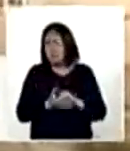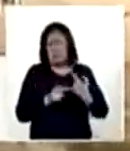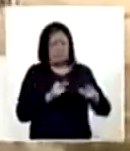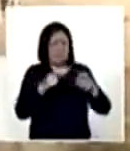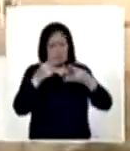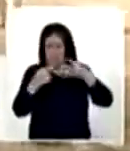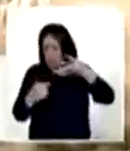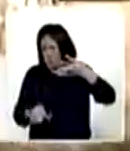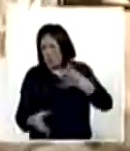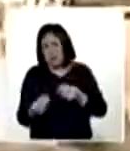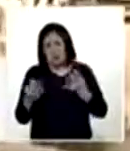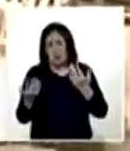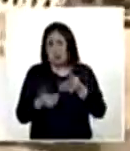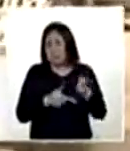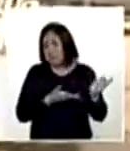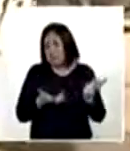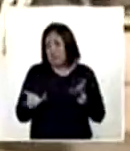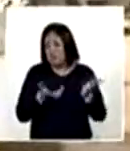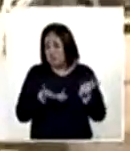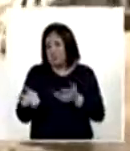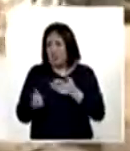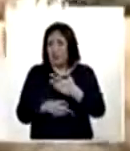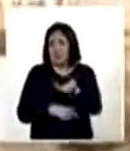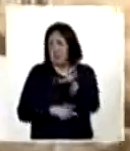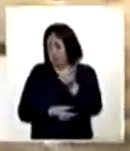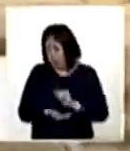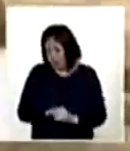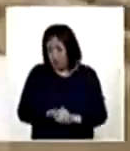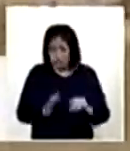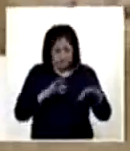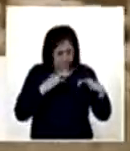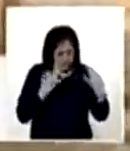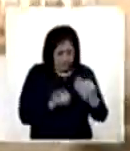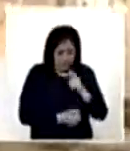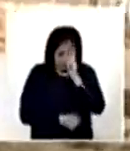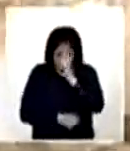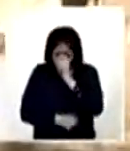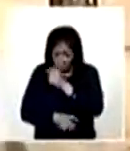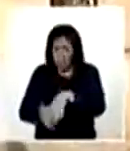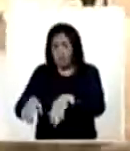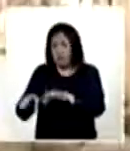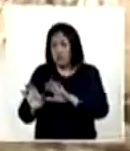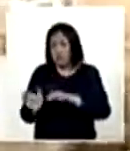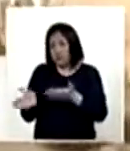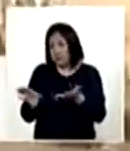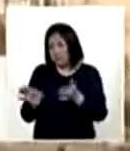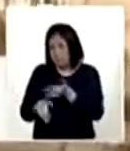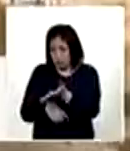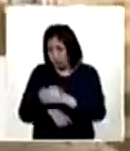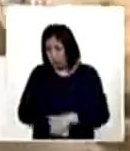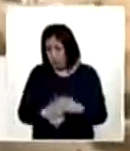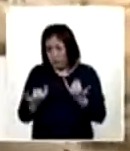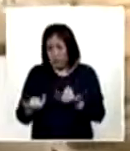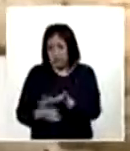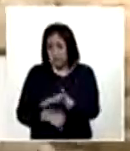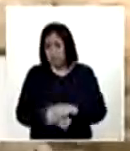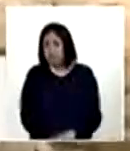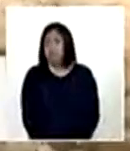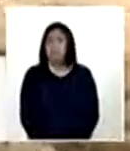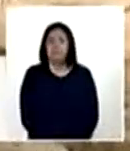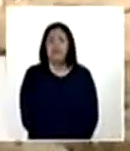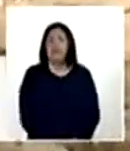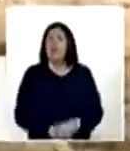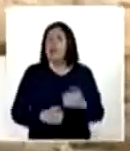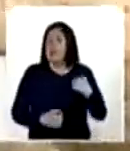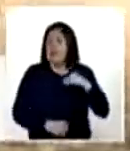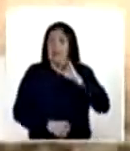de cosas y eso les trae como reconocimiento, digamos, a sus seres queridos, a los difuntos que ya están en este cementerio Nueva Esperanza. Te decía